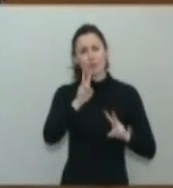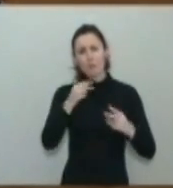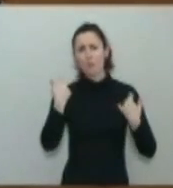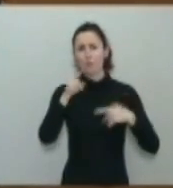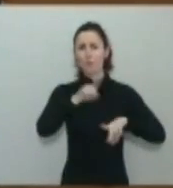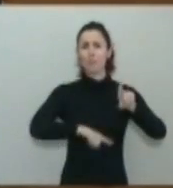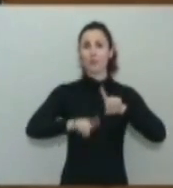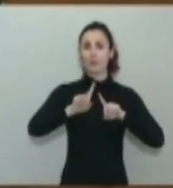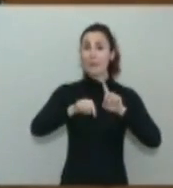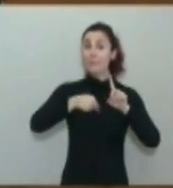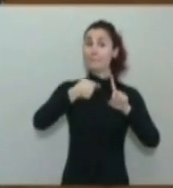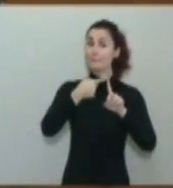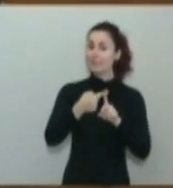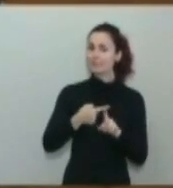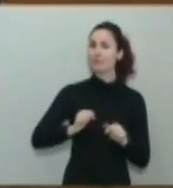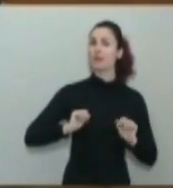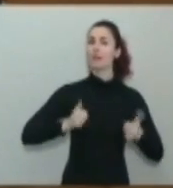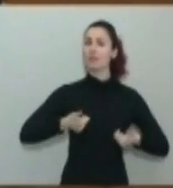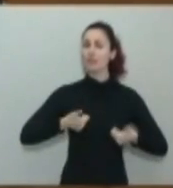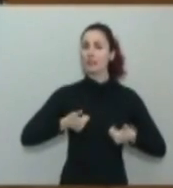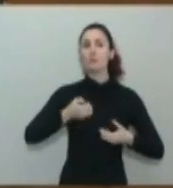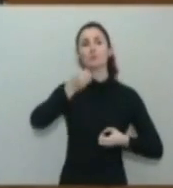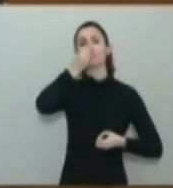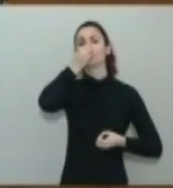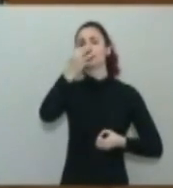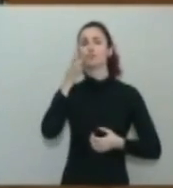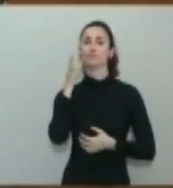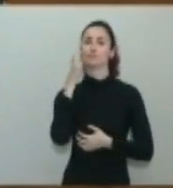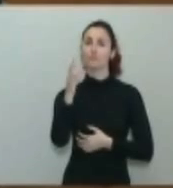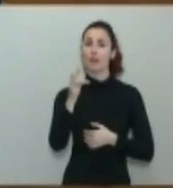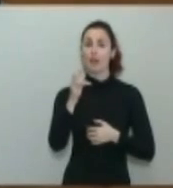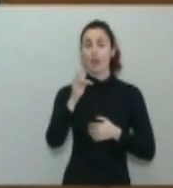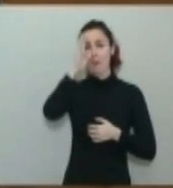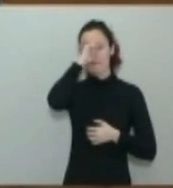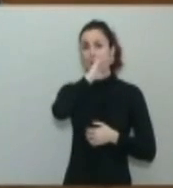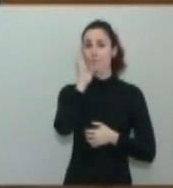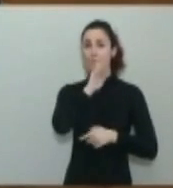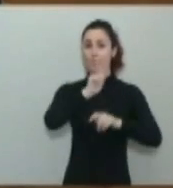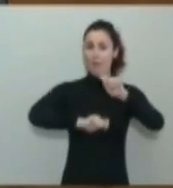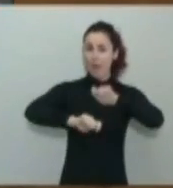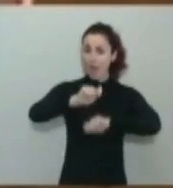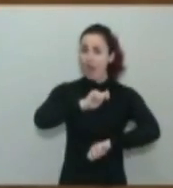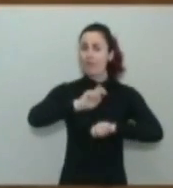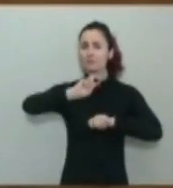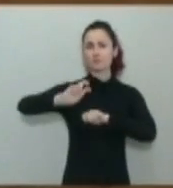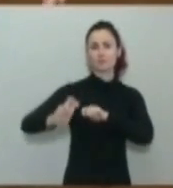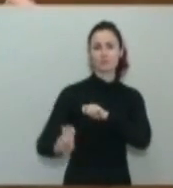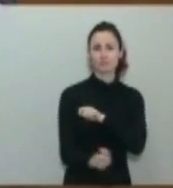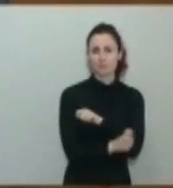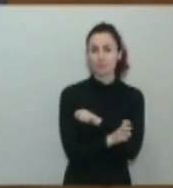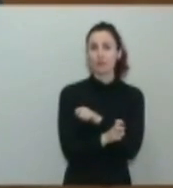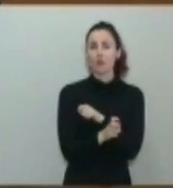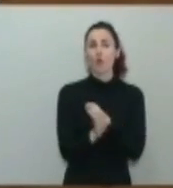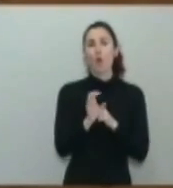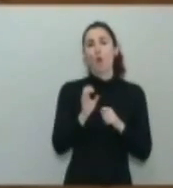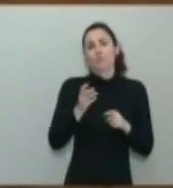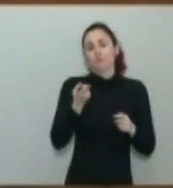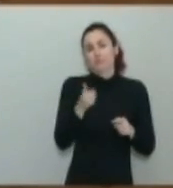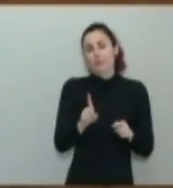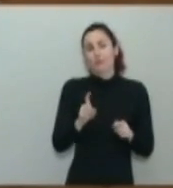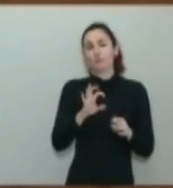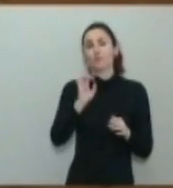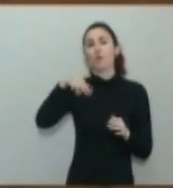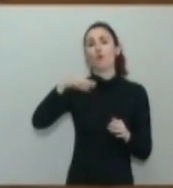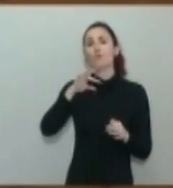con iniciativas muy loables, desde las AMPAs, de distintas asociaciones. El Concello de la Mocedad